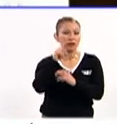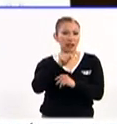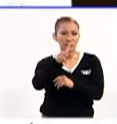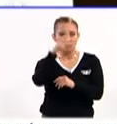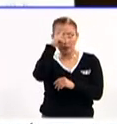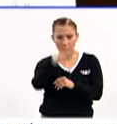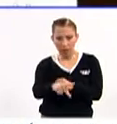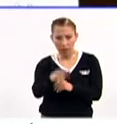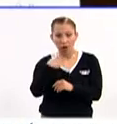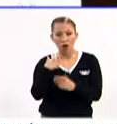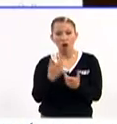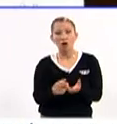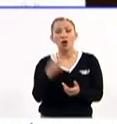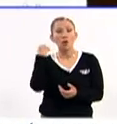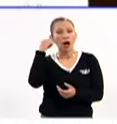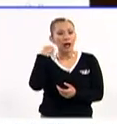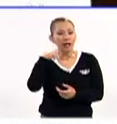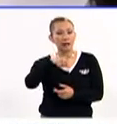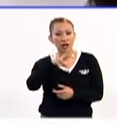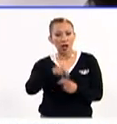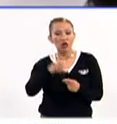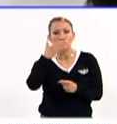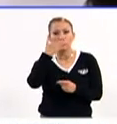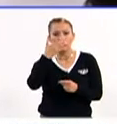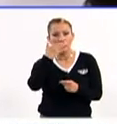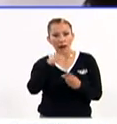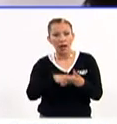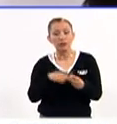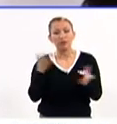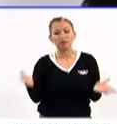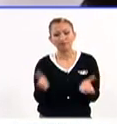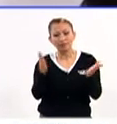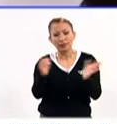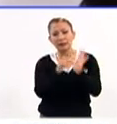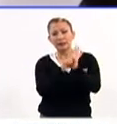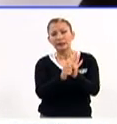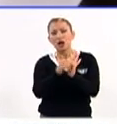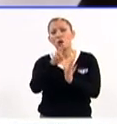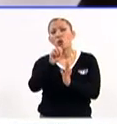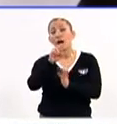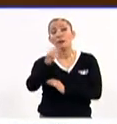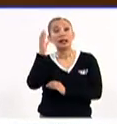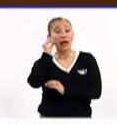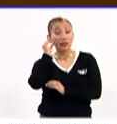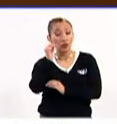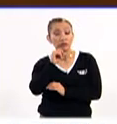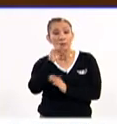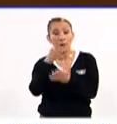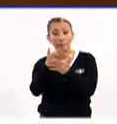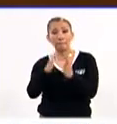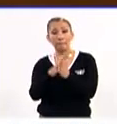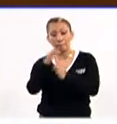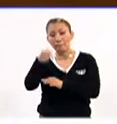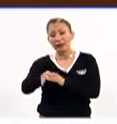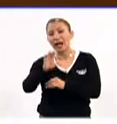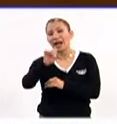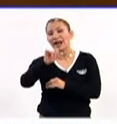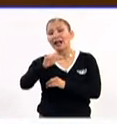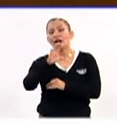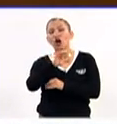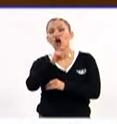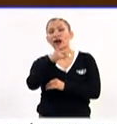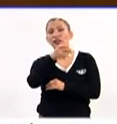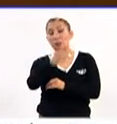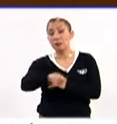el país, en Oaxaca, Quintana Roo, Sonora. Impulsó la señal de la UAM Radio, participó en la formación del Canal del